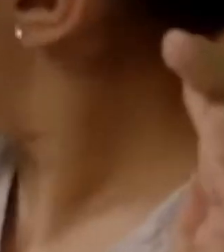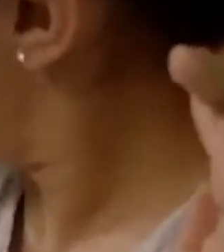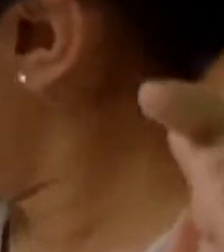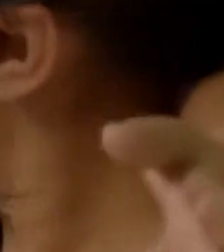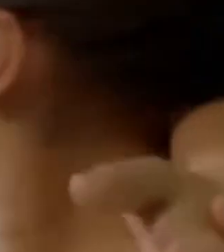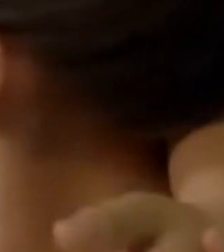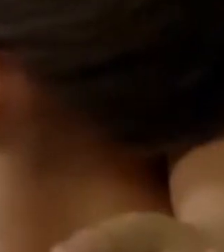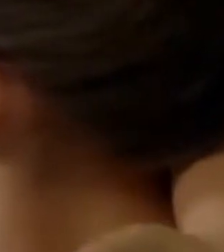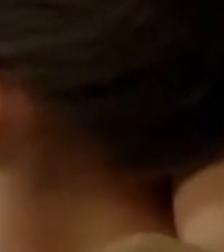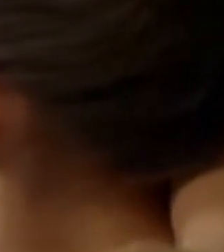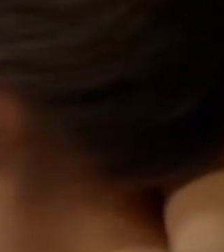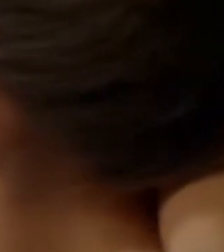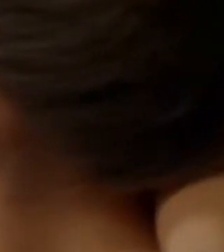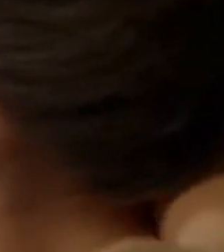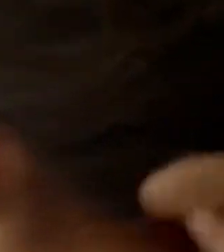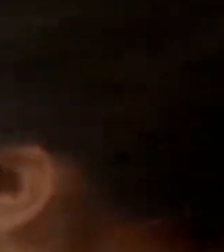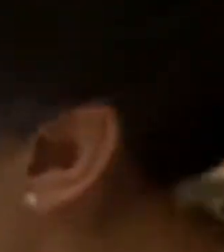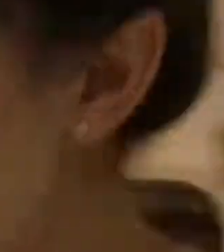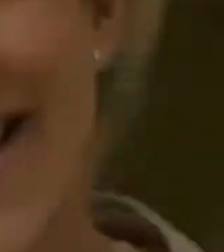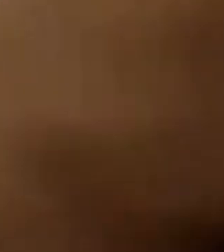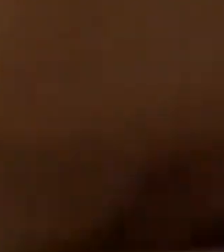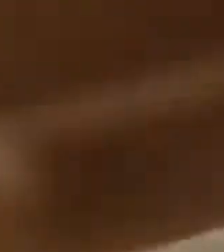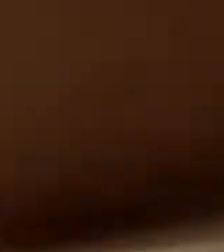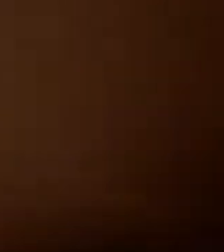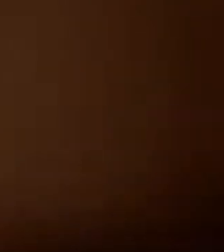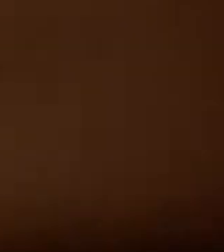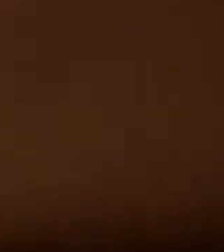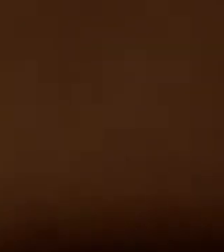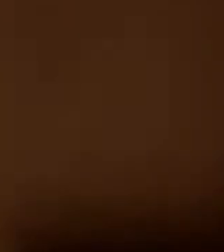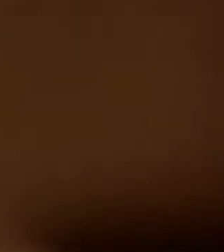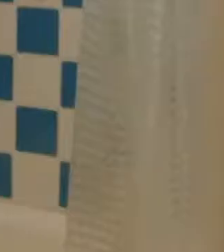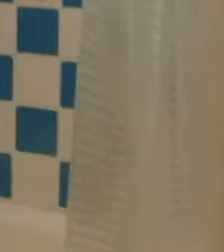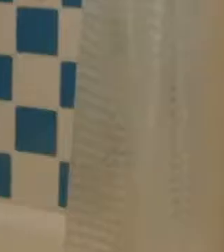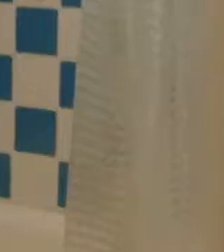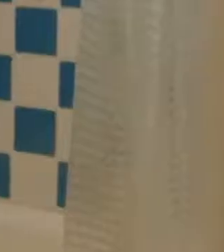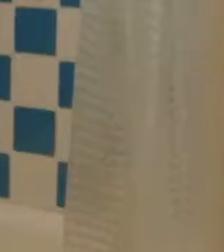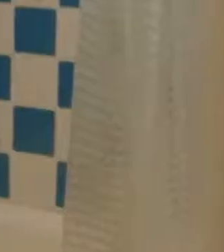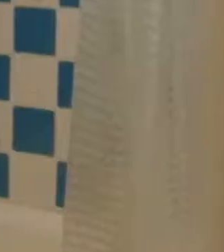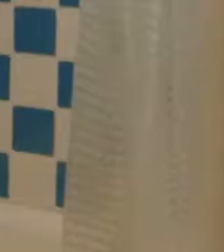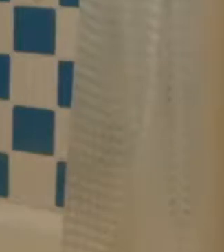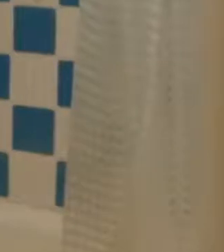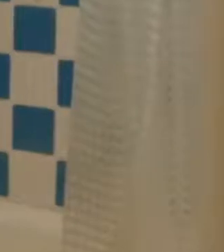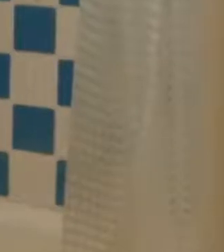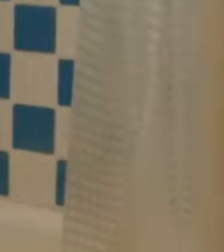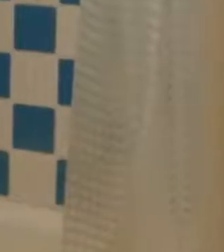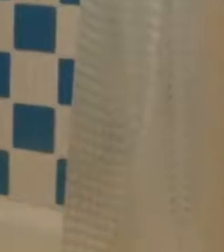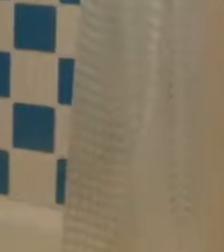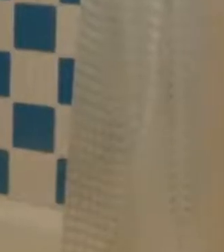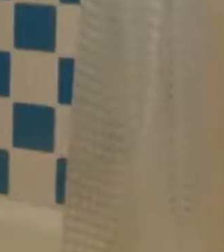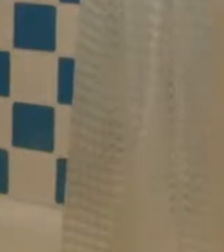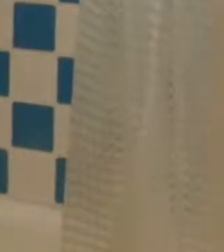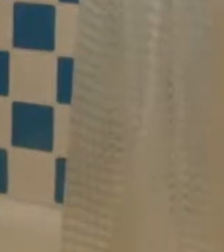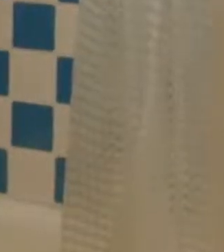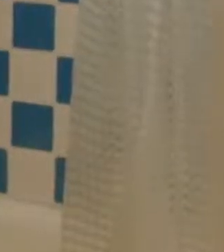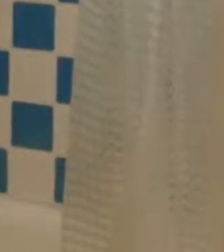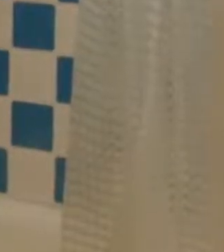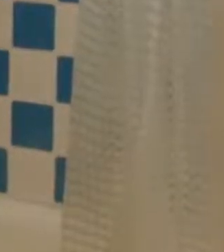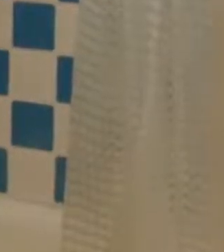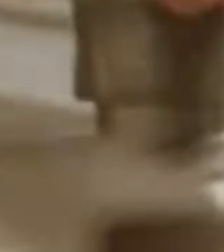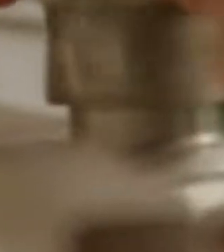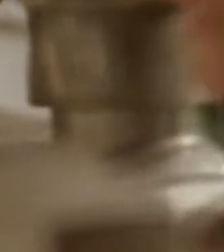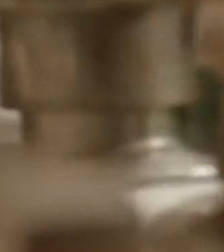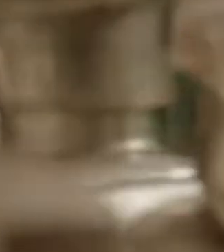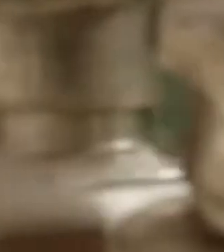¿Te lavaste las manos? Pero si están limpias. Aunque parezcan limpias, hay que lavarlas. Con ello evitas enfermedades respiratorias, virus